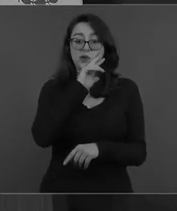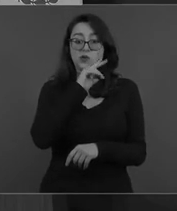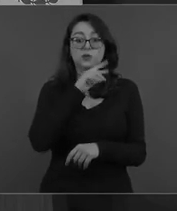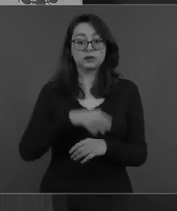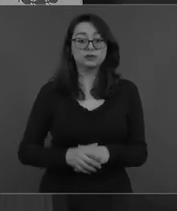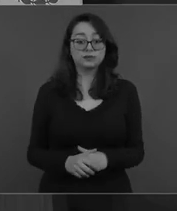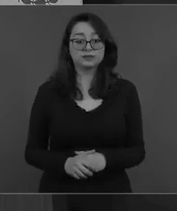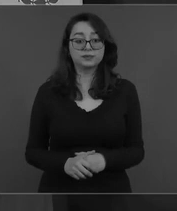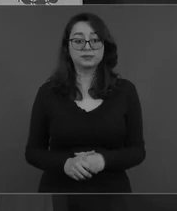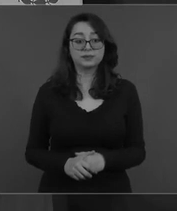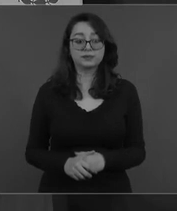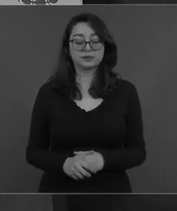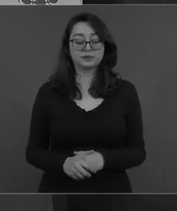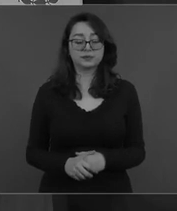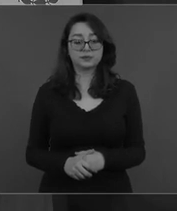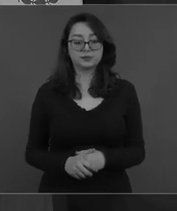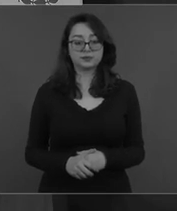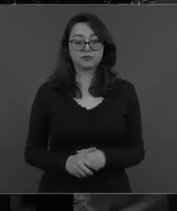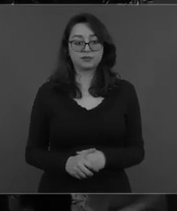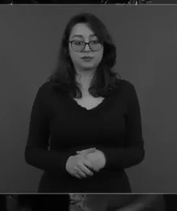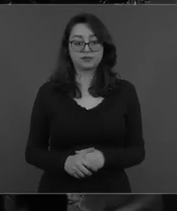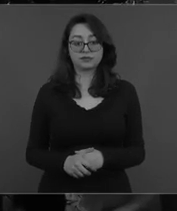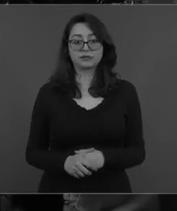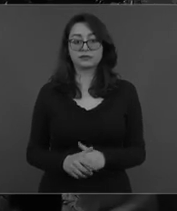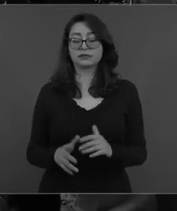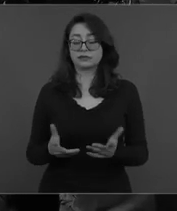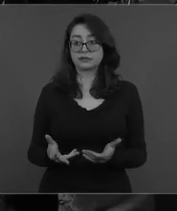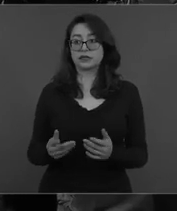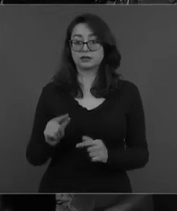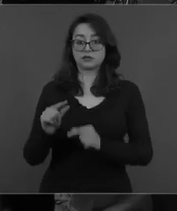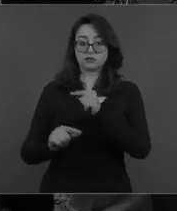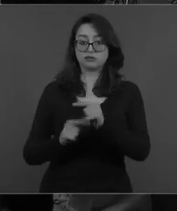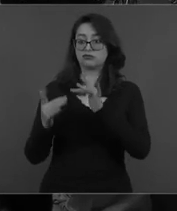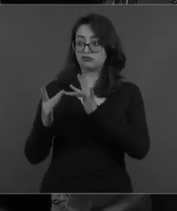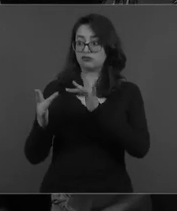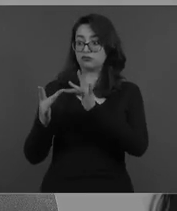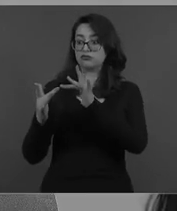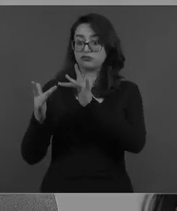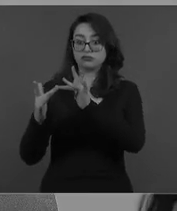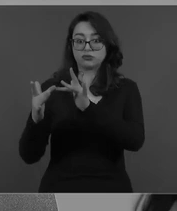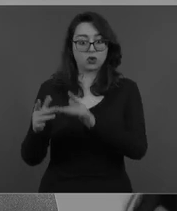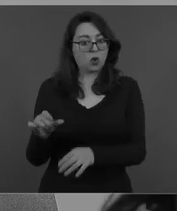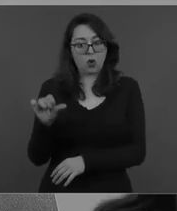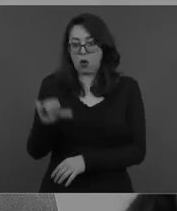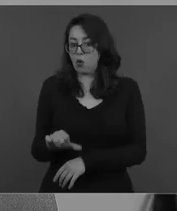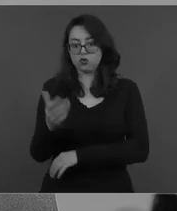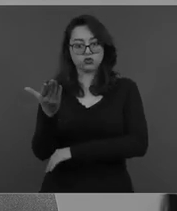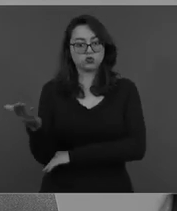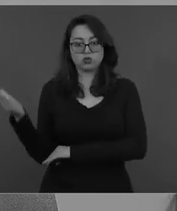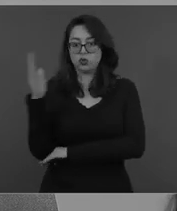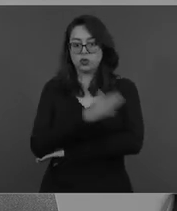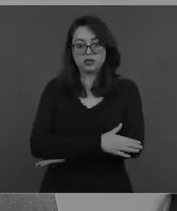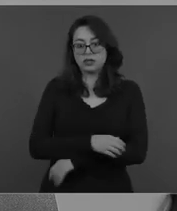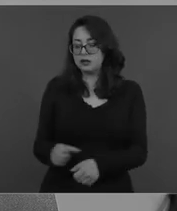Ya se está estableciendo comunicación y vamos a dedicarnos todo el día de hoy a